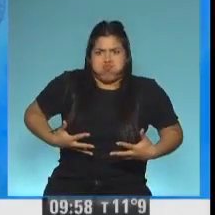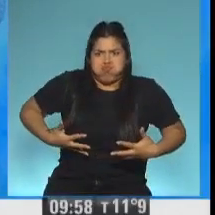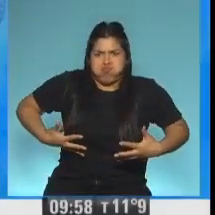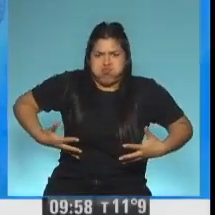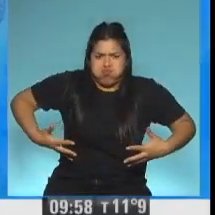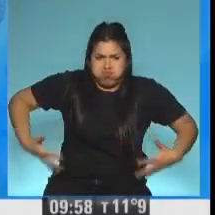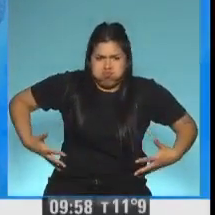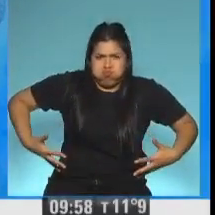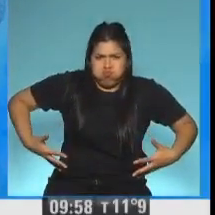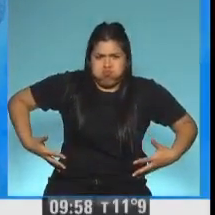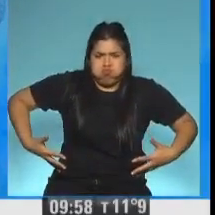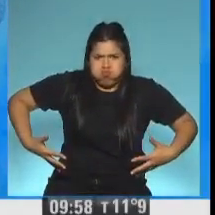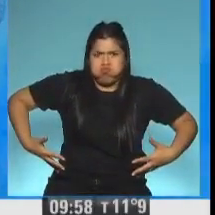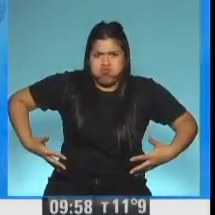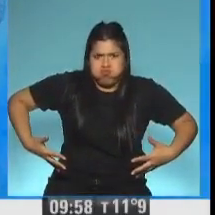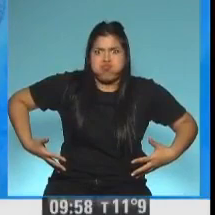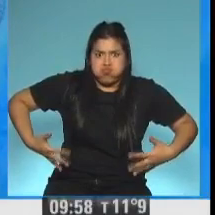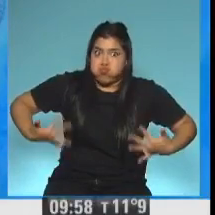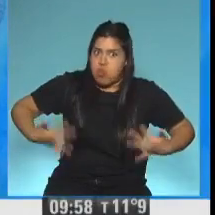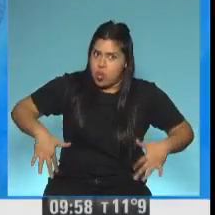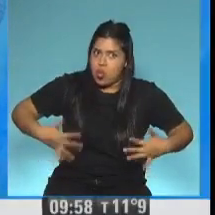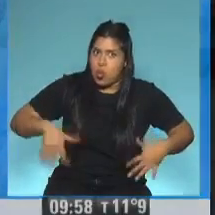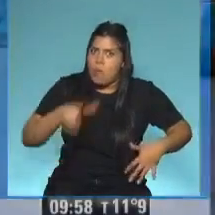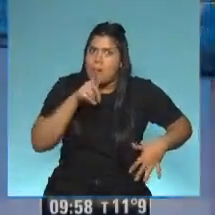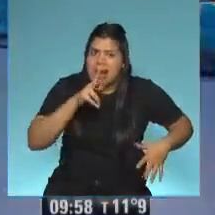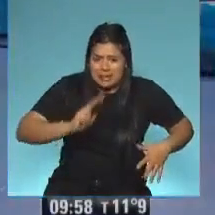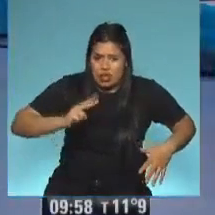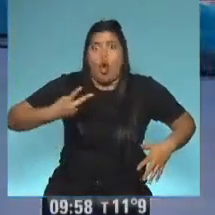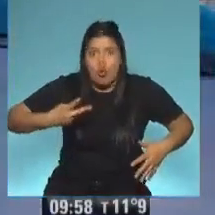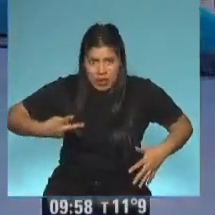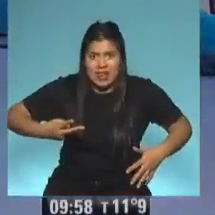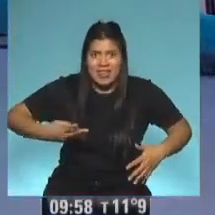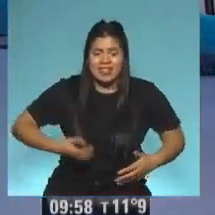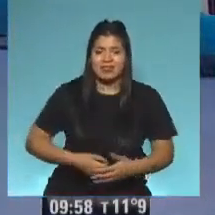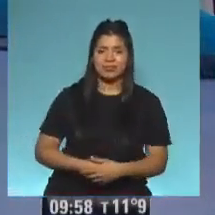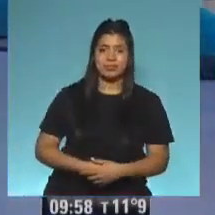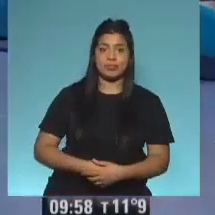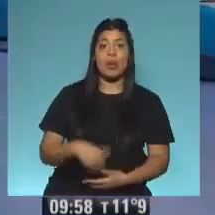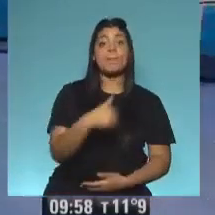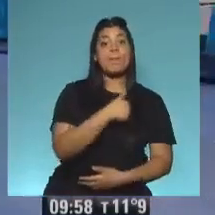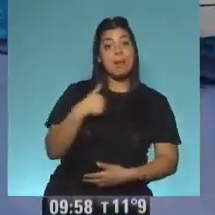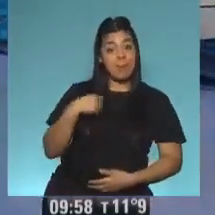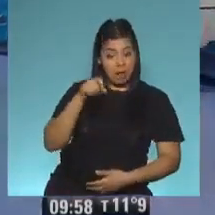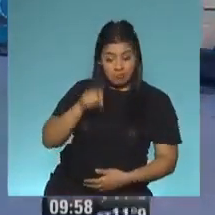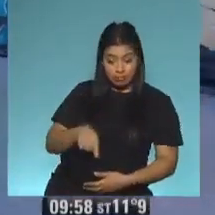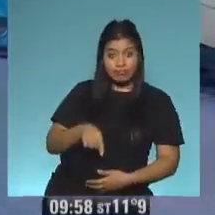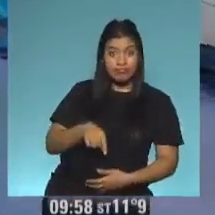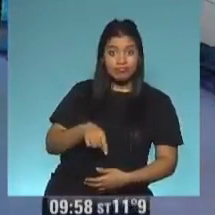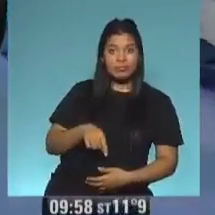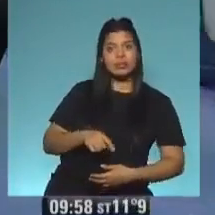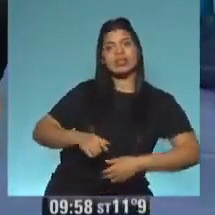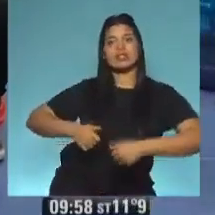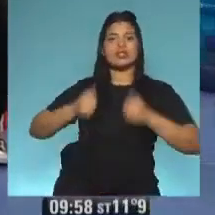tan grande como dos bañadores. La mamá de Pino se tumbó al sol. Era